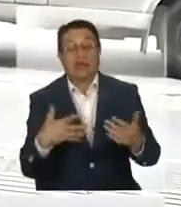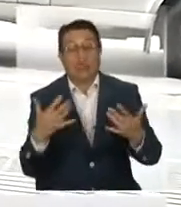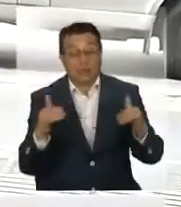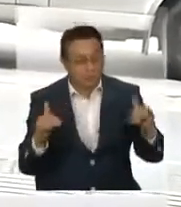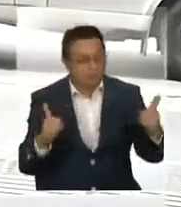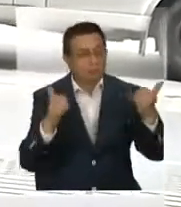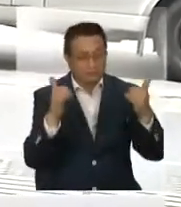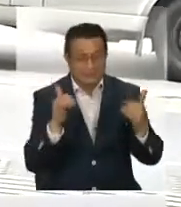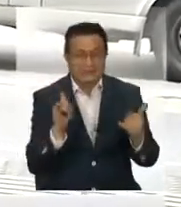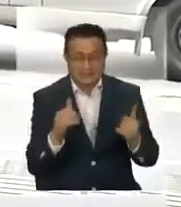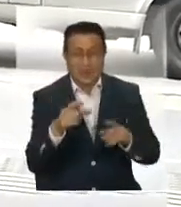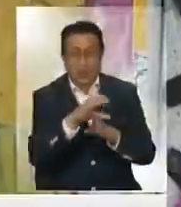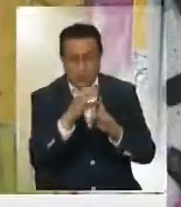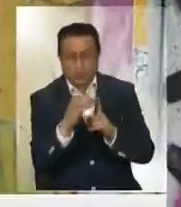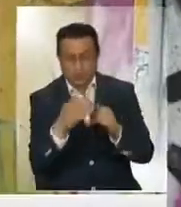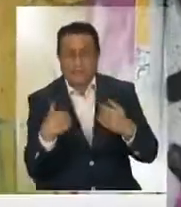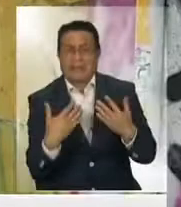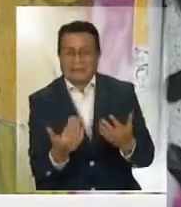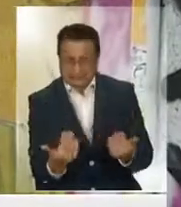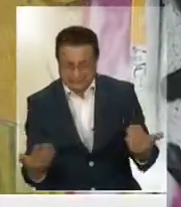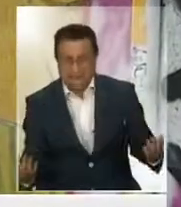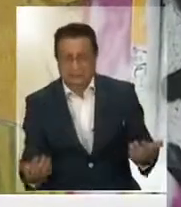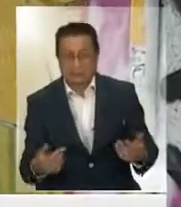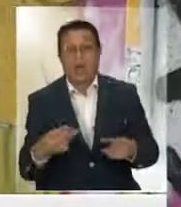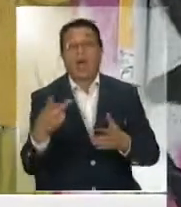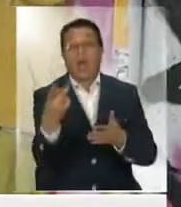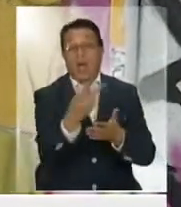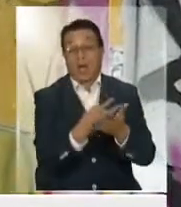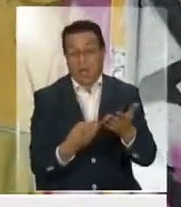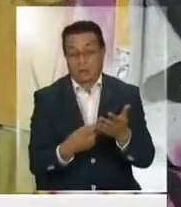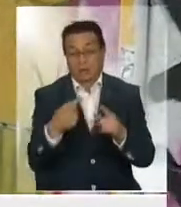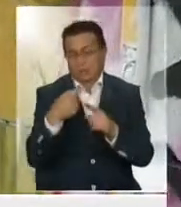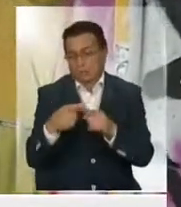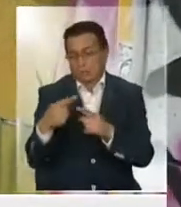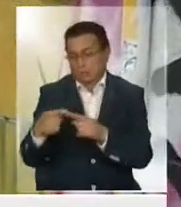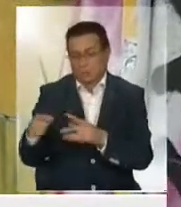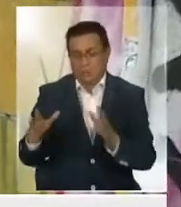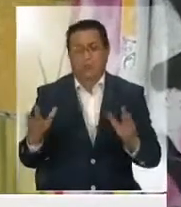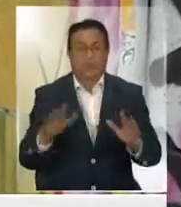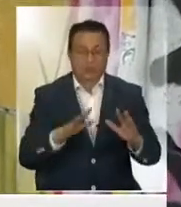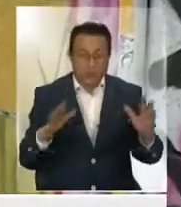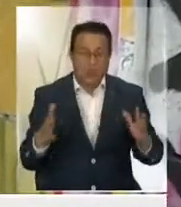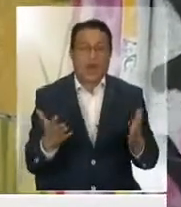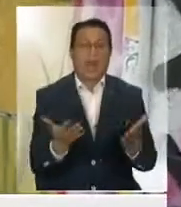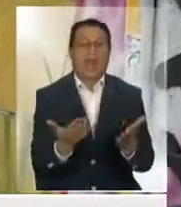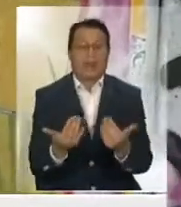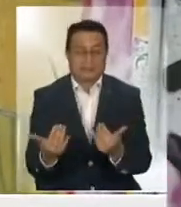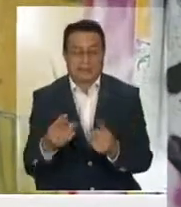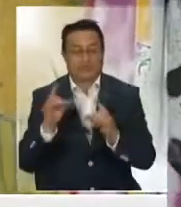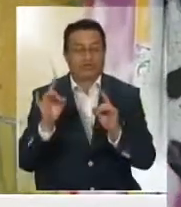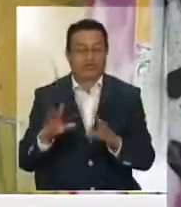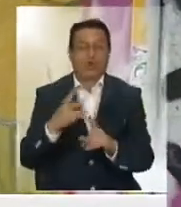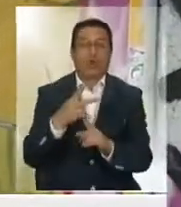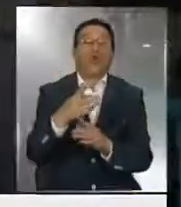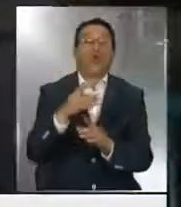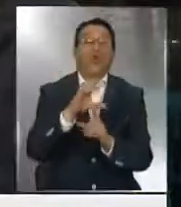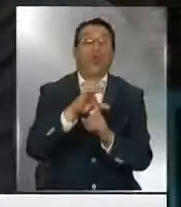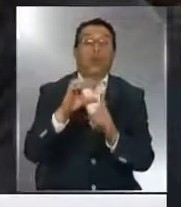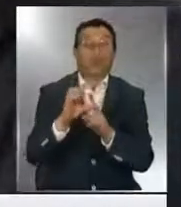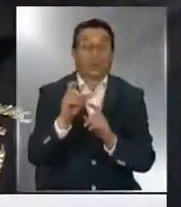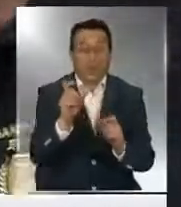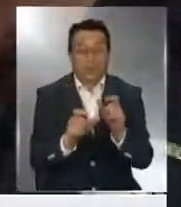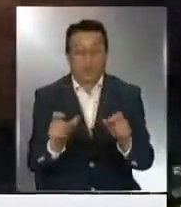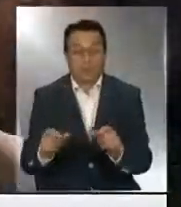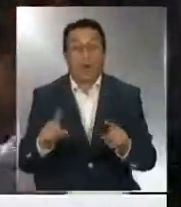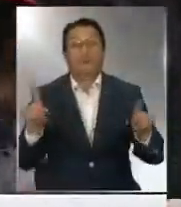Esparcimiento, escultura, uno lo necesita. Obviamente el arte en todos sus aspectos es absolutamente necesario, es parte de la cultura también de las personas.